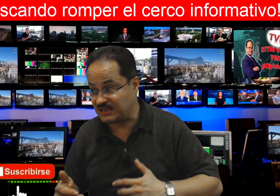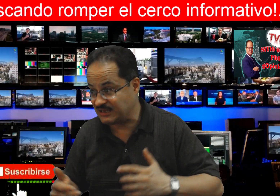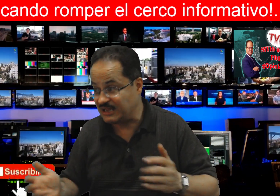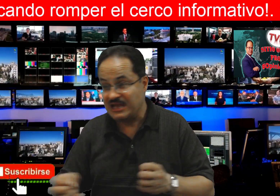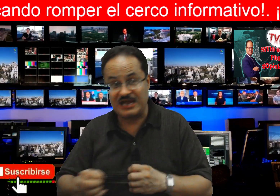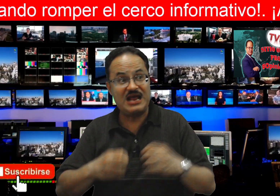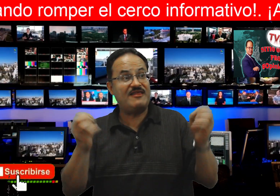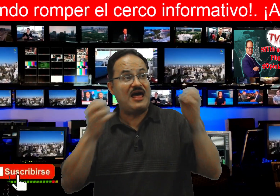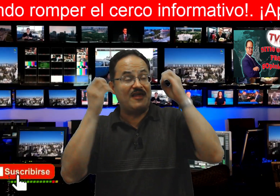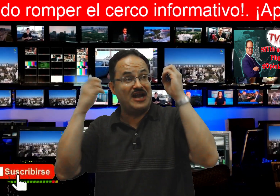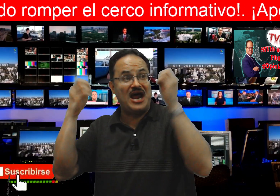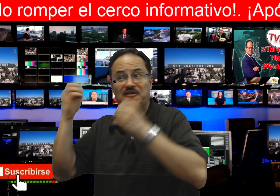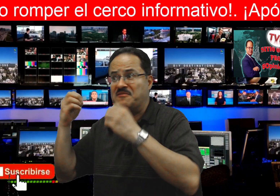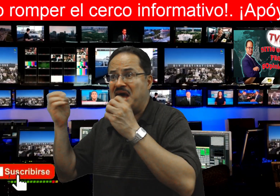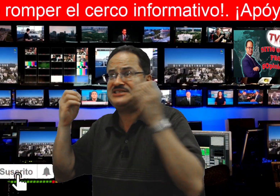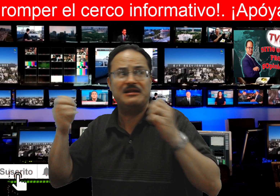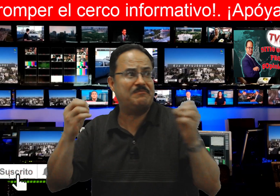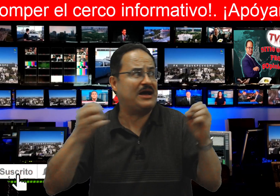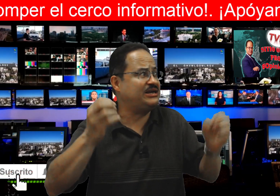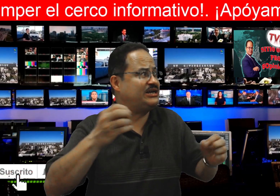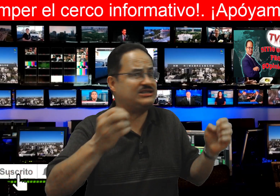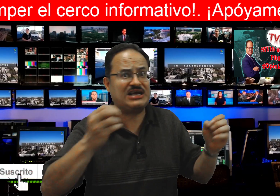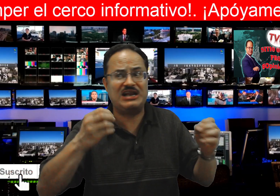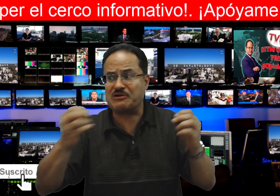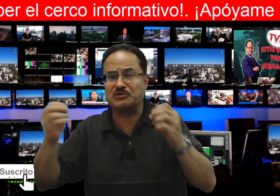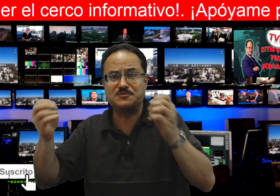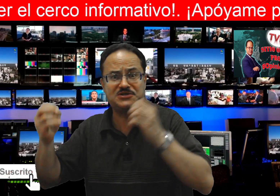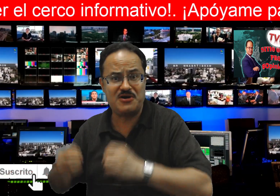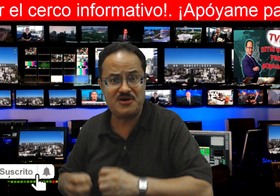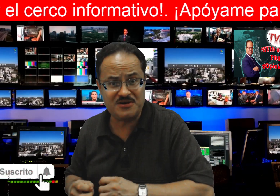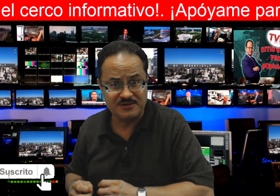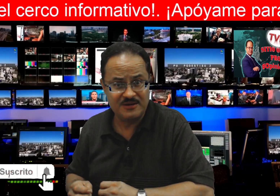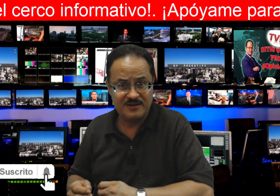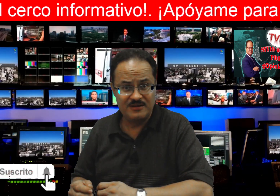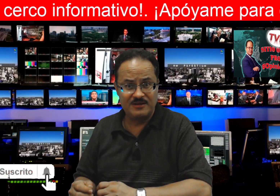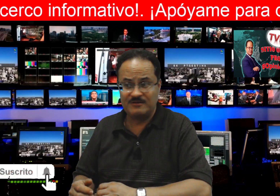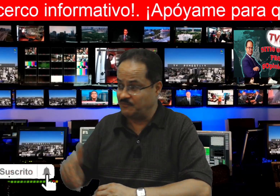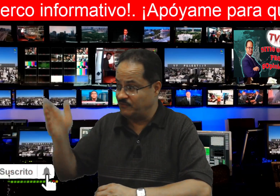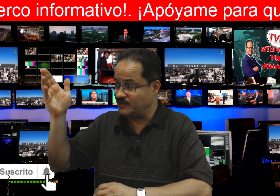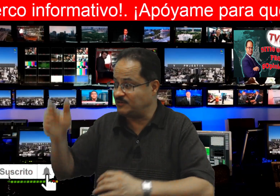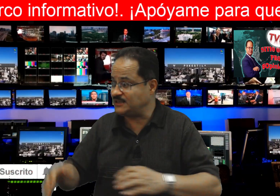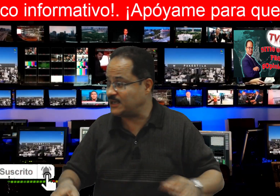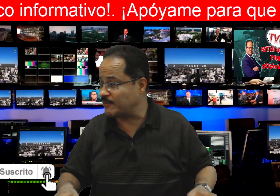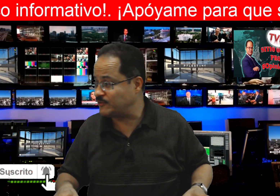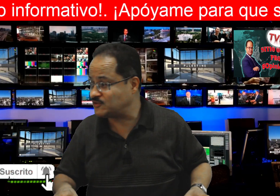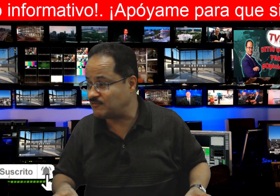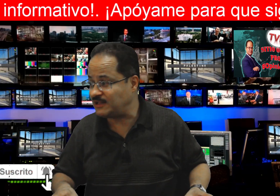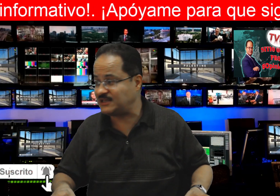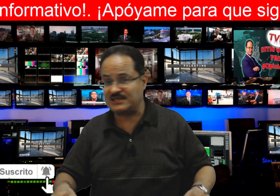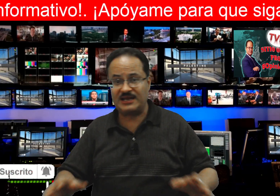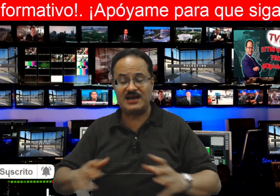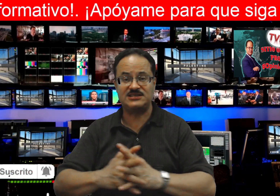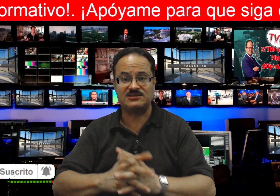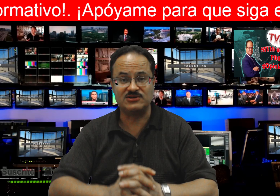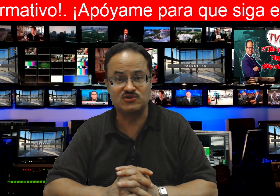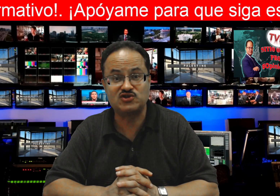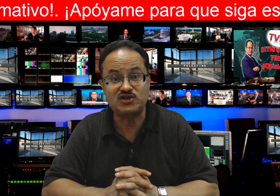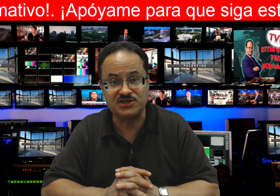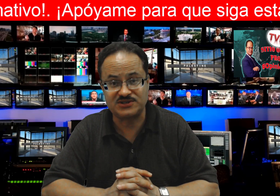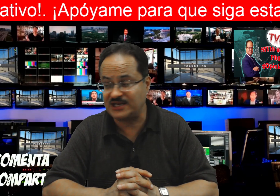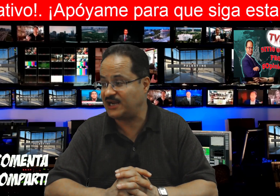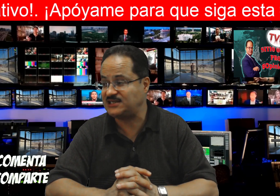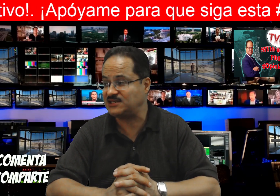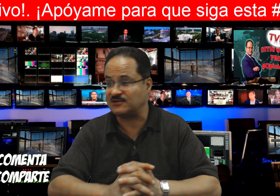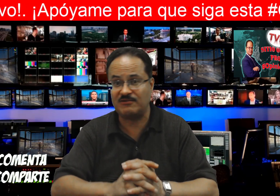que que que que nada ha dañado más al país que la corrupción Resulta ser que cuando sus cuates del ejército sus